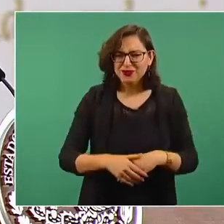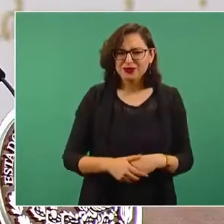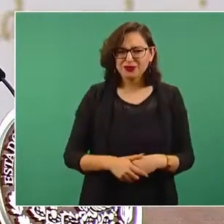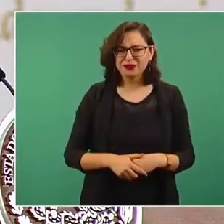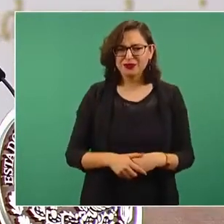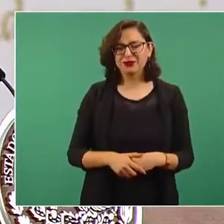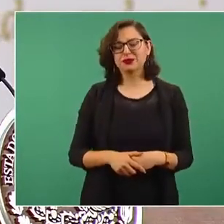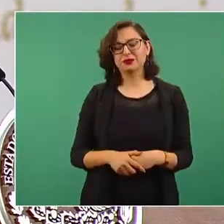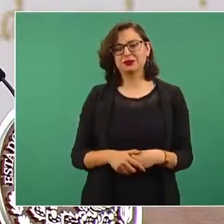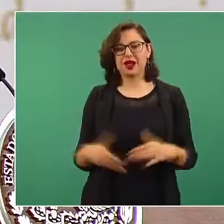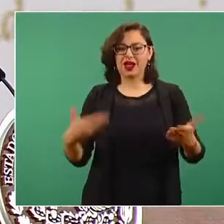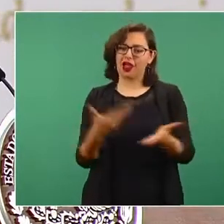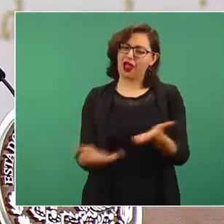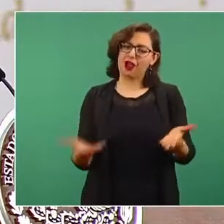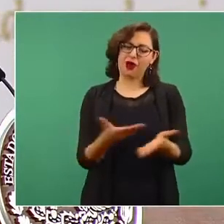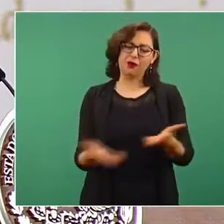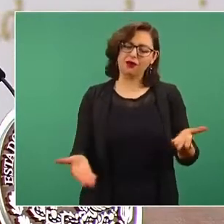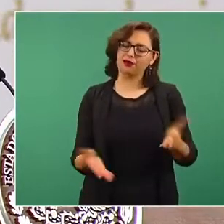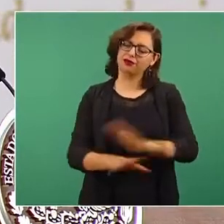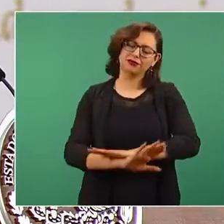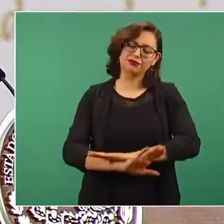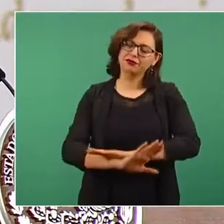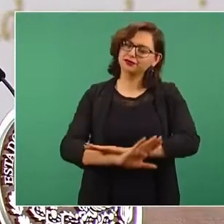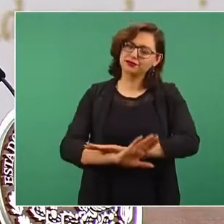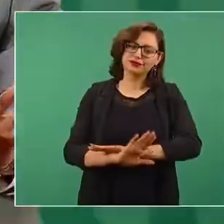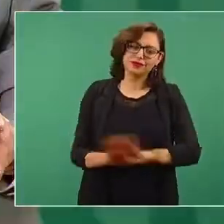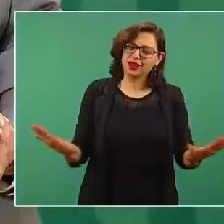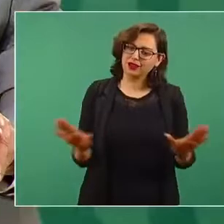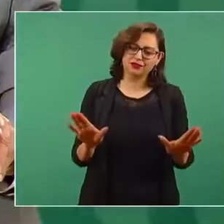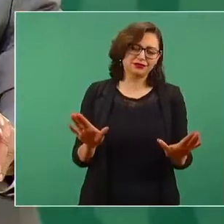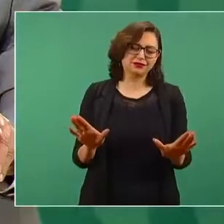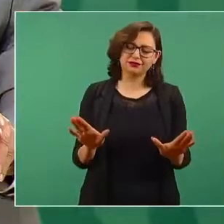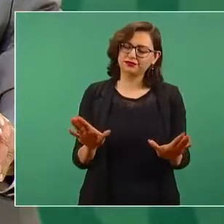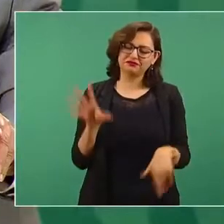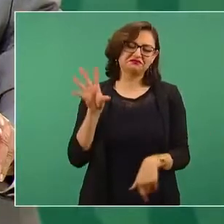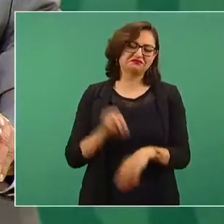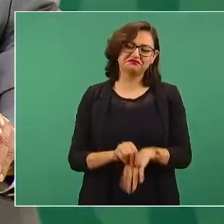Entonces, todo eso ya no se permite.